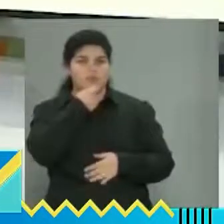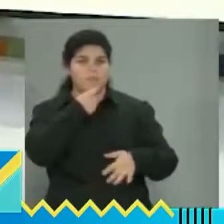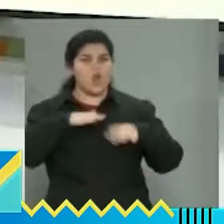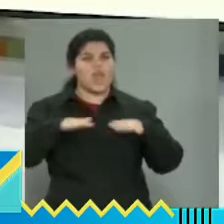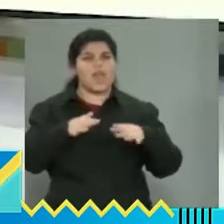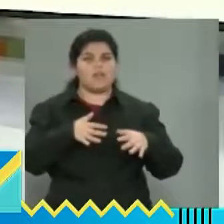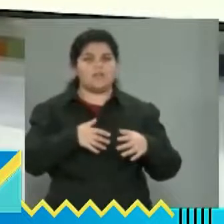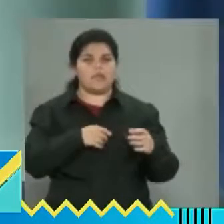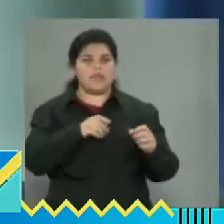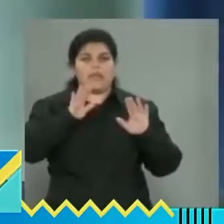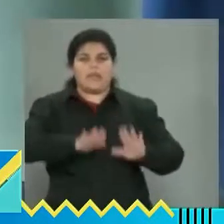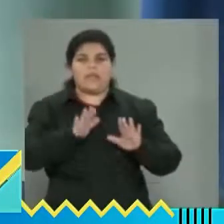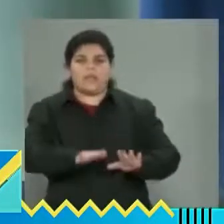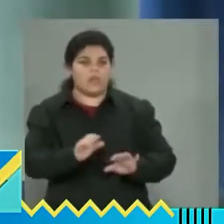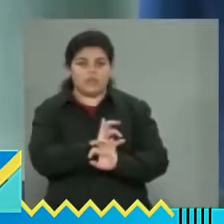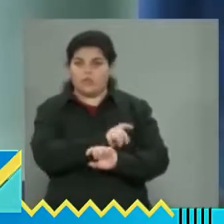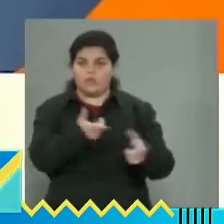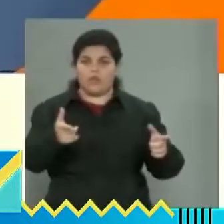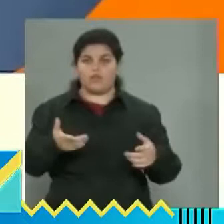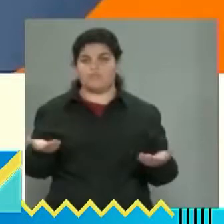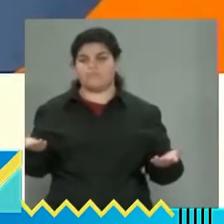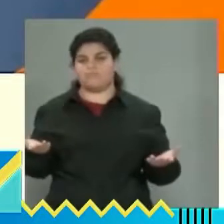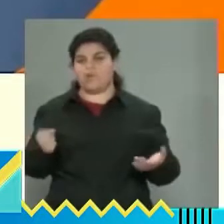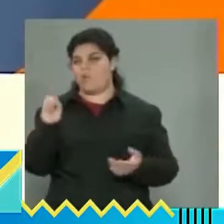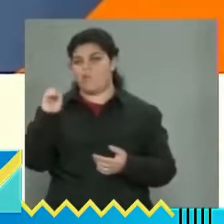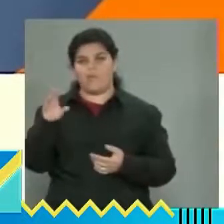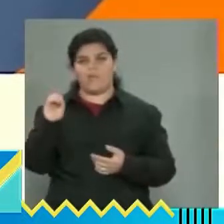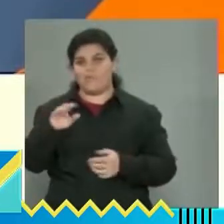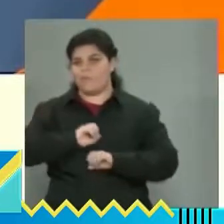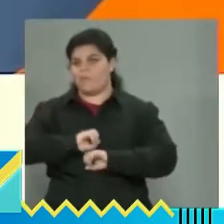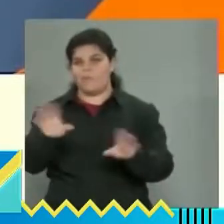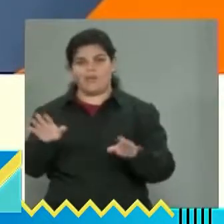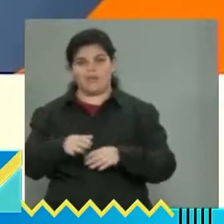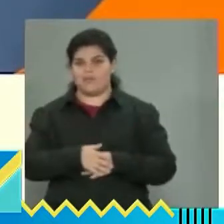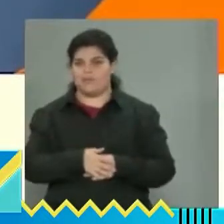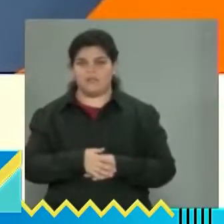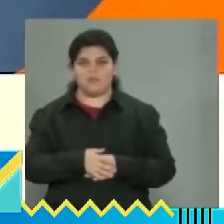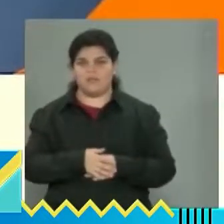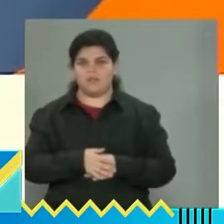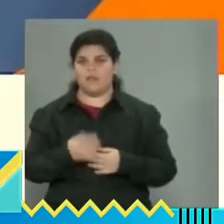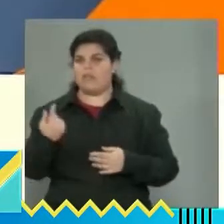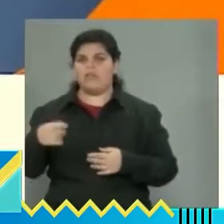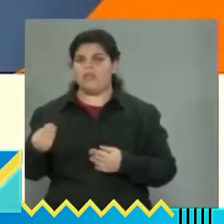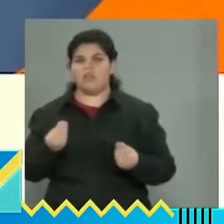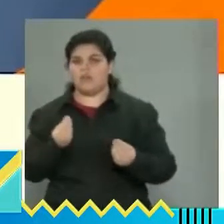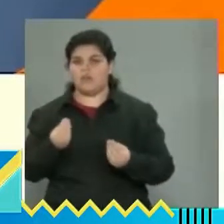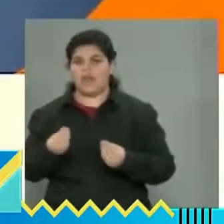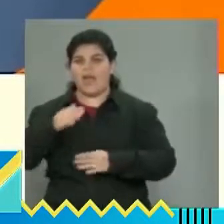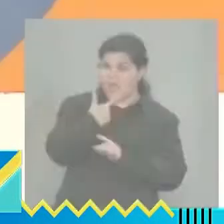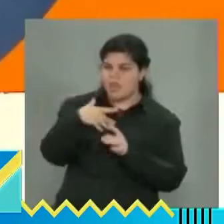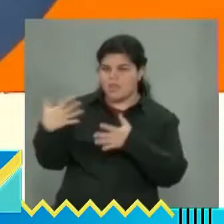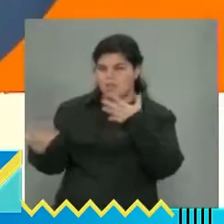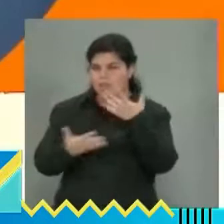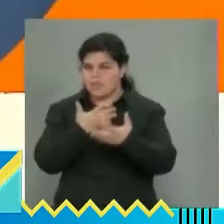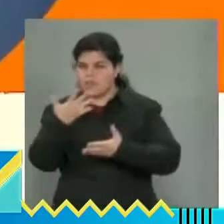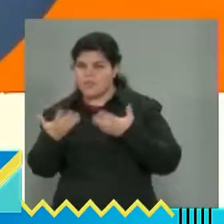Bueno, ese es un nombre bastante desafortunado para la desproporción inevitable en la conducta de un niño.